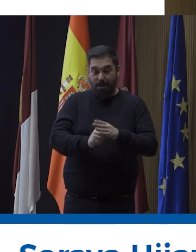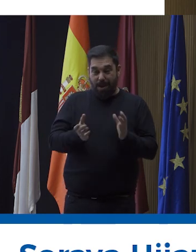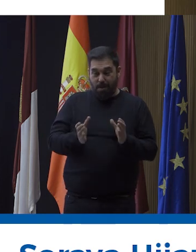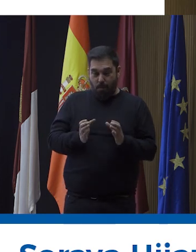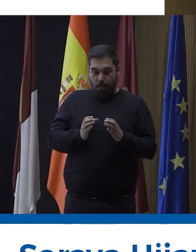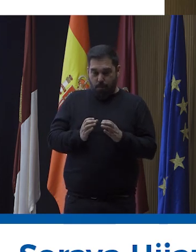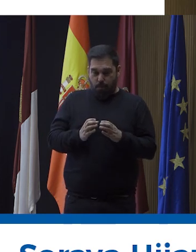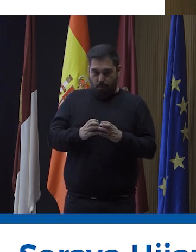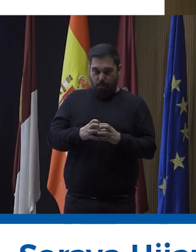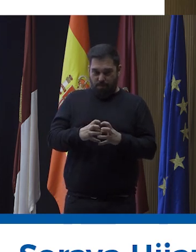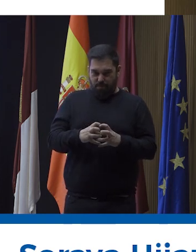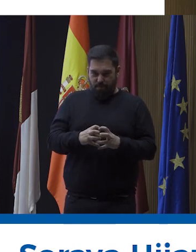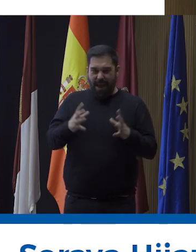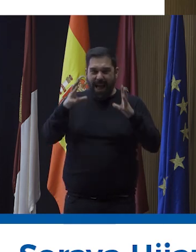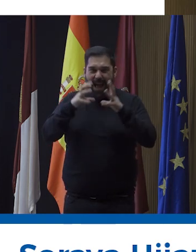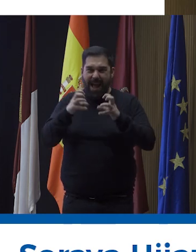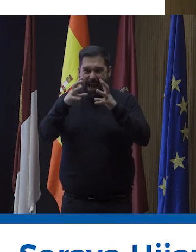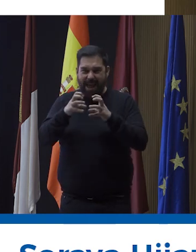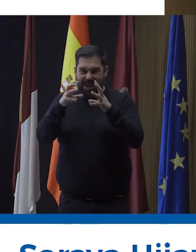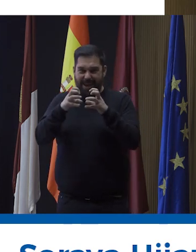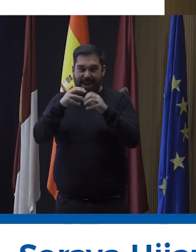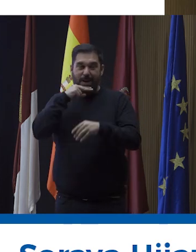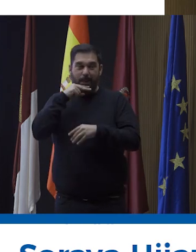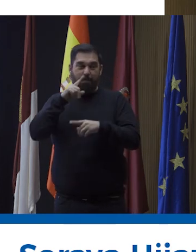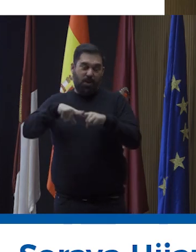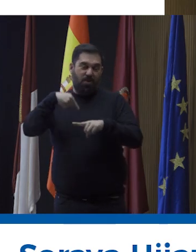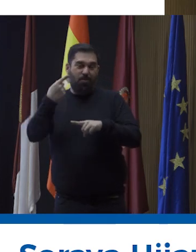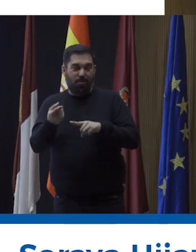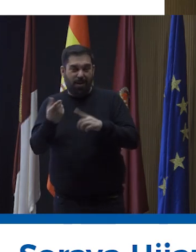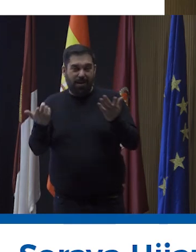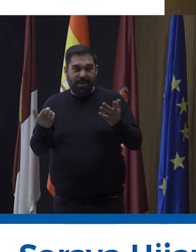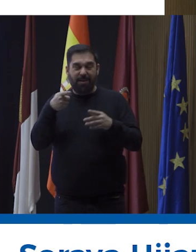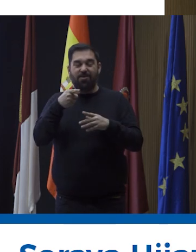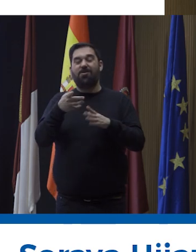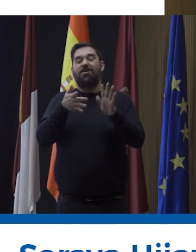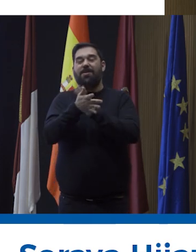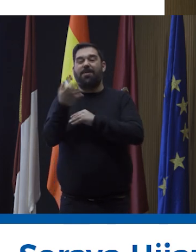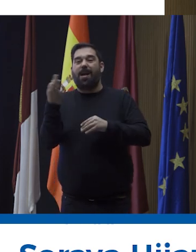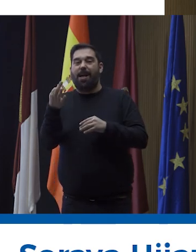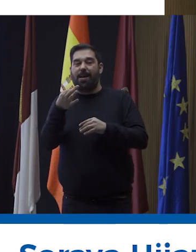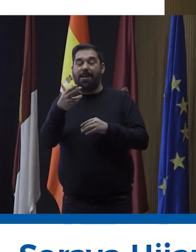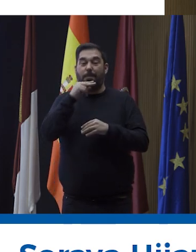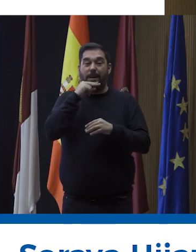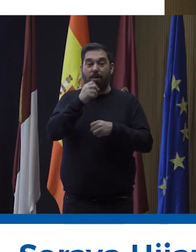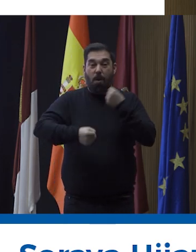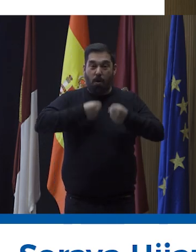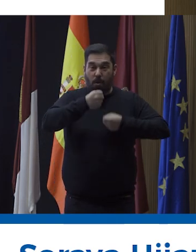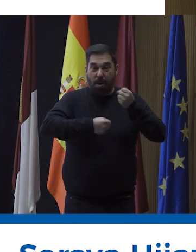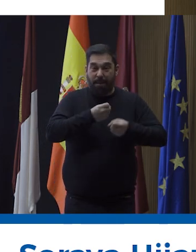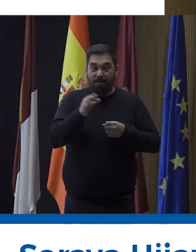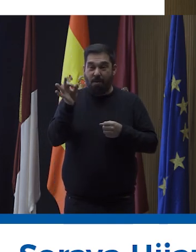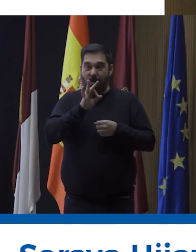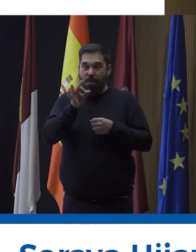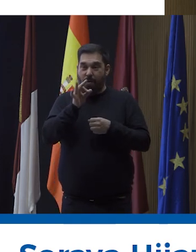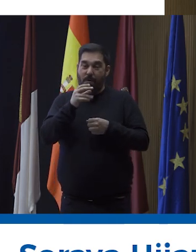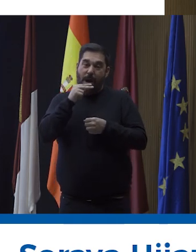empezamos a notar unas ganas horrorosas de orinar, ¿vale? ¿Y eso qué puede pasar? O bien que nos haga ir corriendo al baño, ¿vale? O bien que tengamos un escape